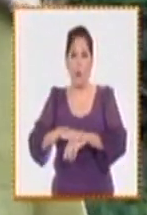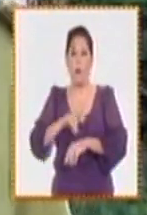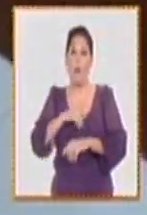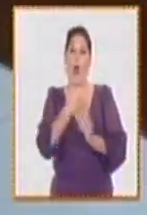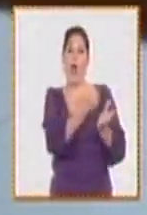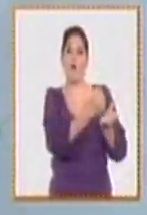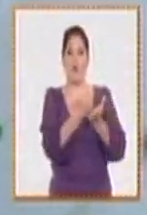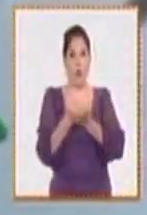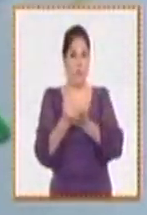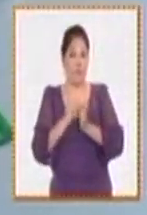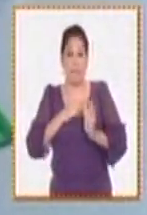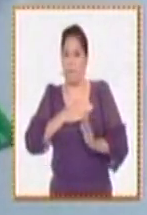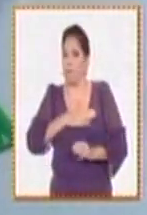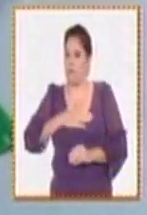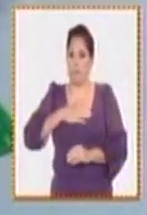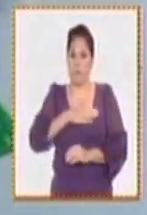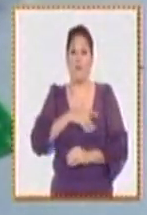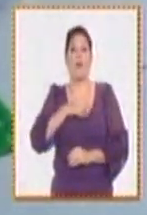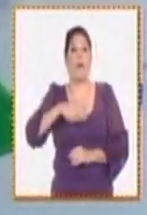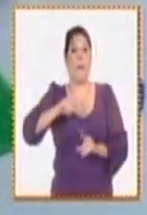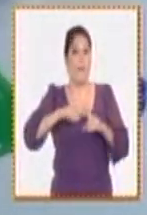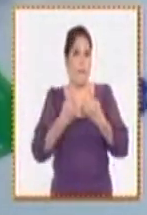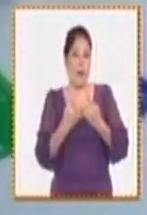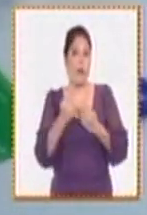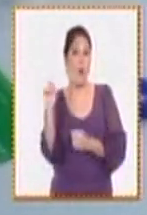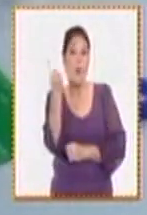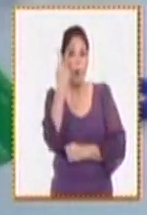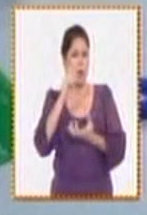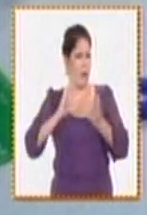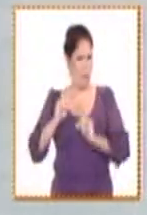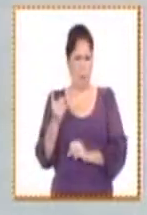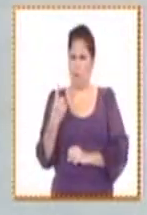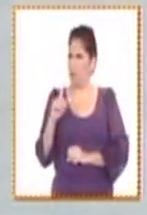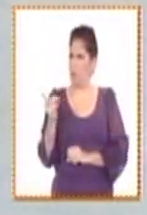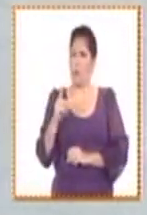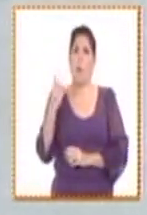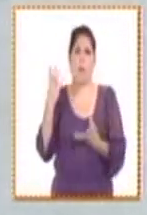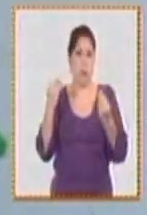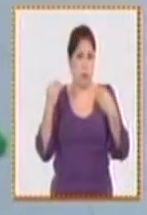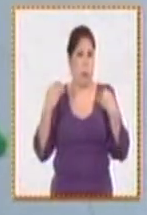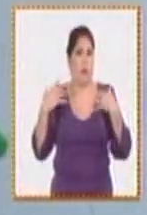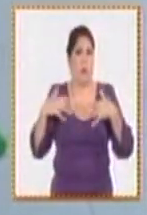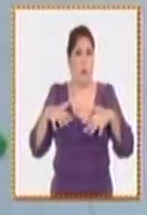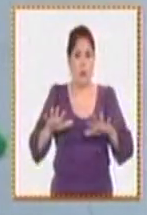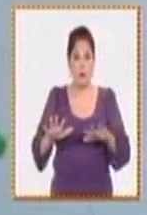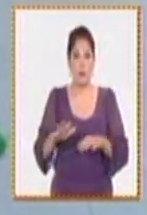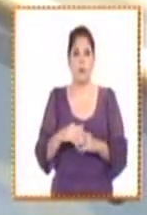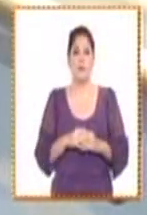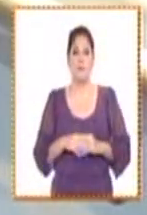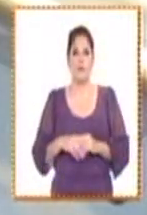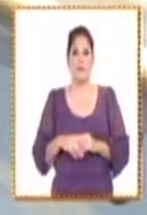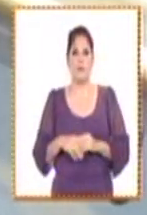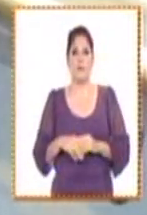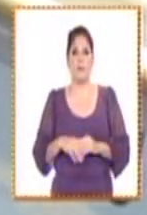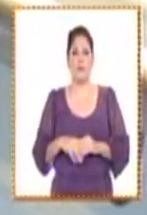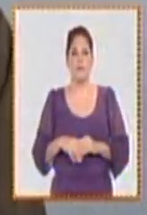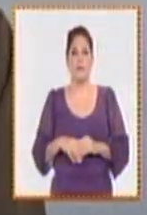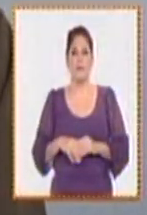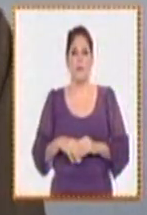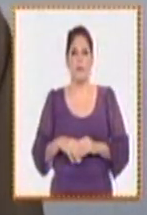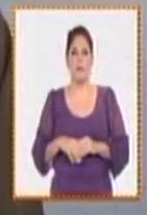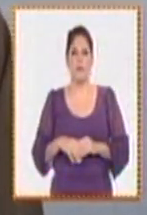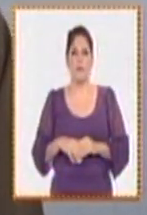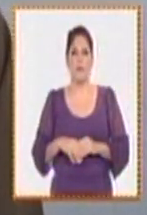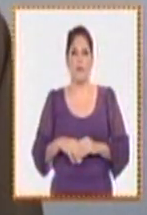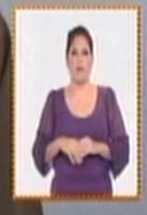vista penal. Sin embargo, esta no ha sido la única ocasión en la que se trató de introducir este tipo de droga. La